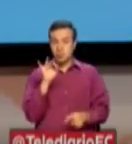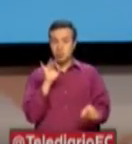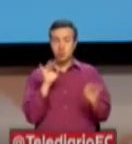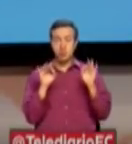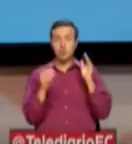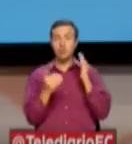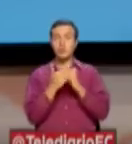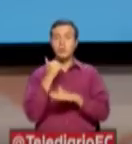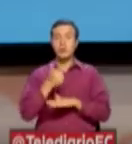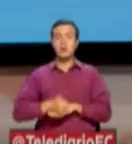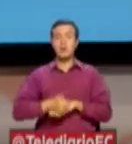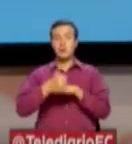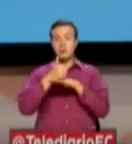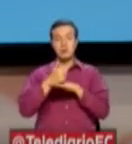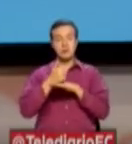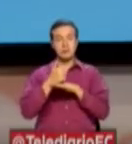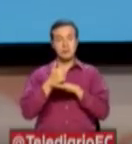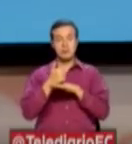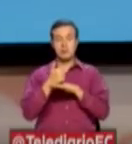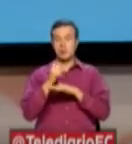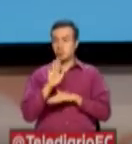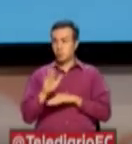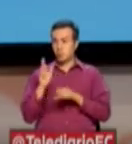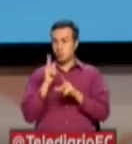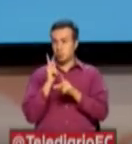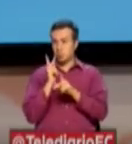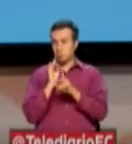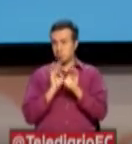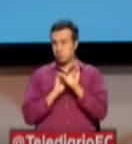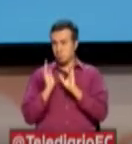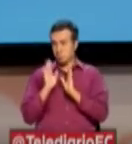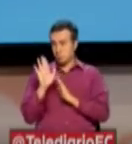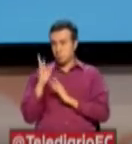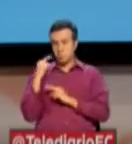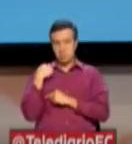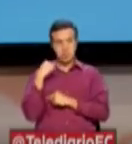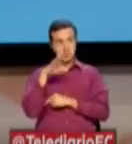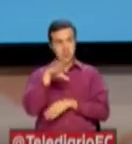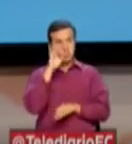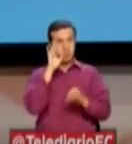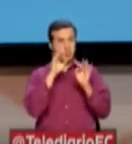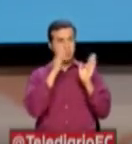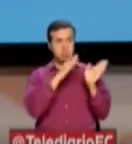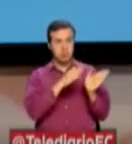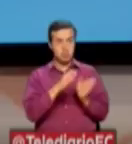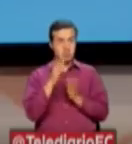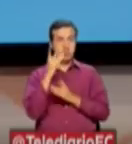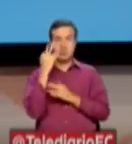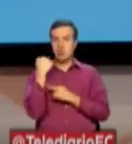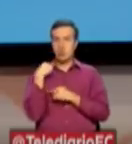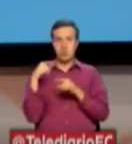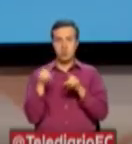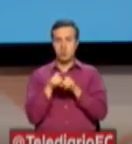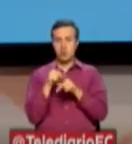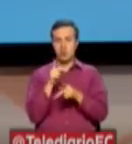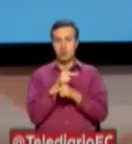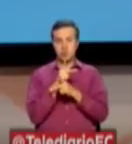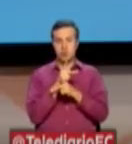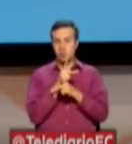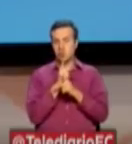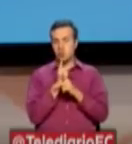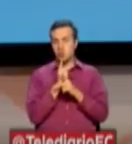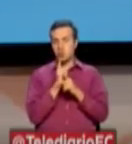las autoridades que corresponda que estén prorrogadas que estén básicamente las mismas competencias que tiene el consejo de participación ciudadana